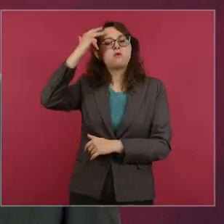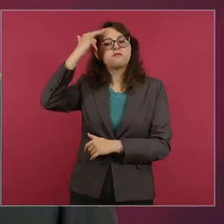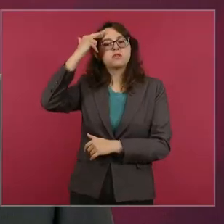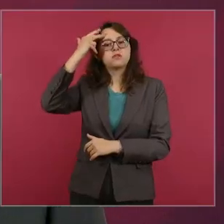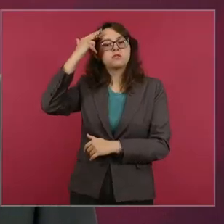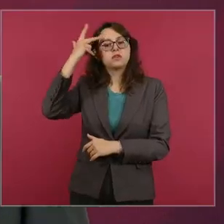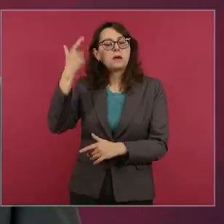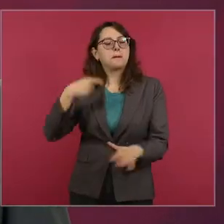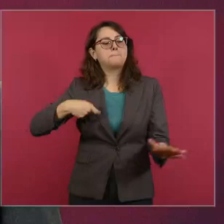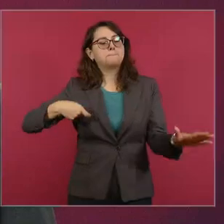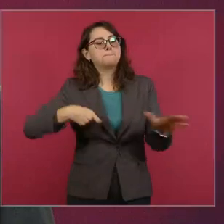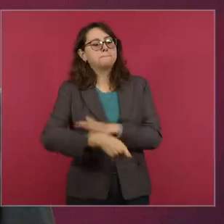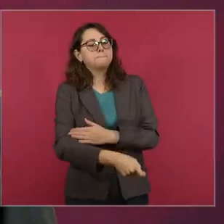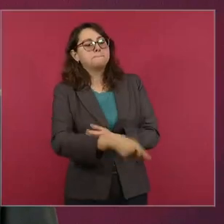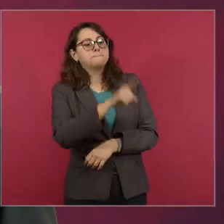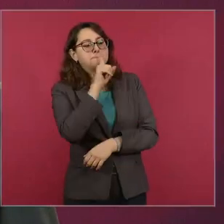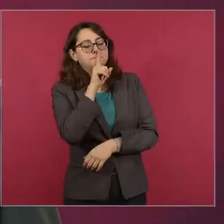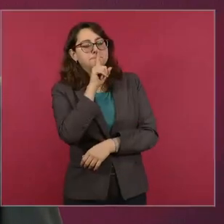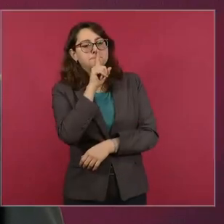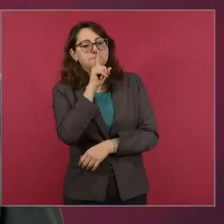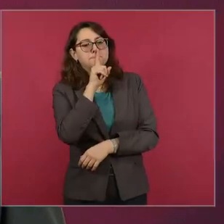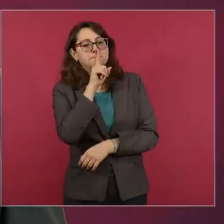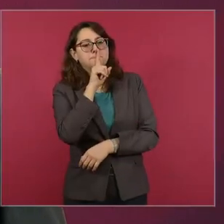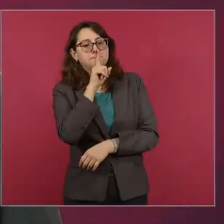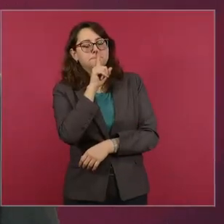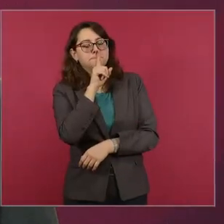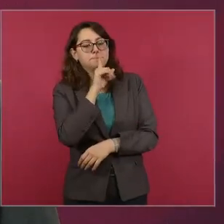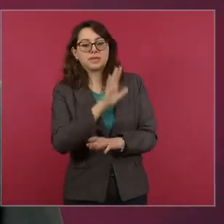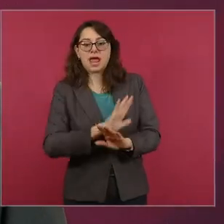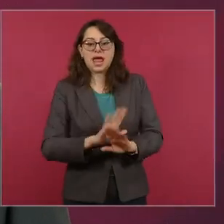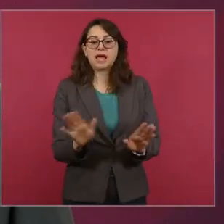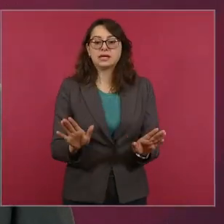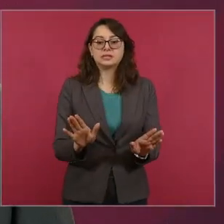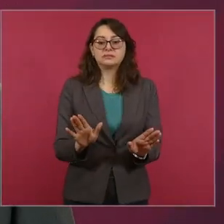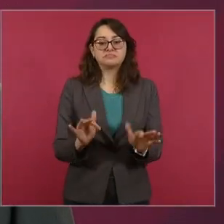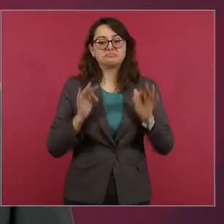maiceaban al gallo y dejaba de cantar el gallo.